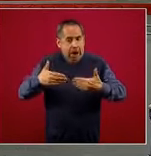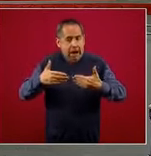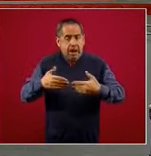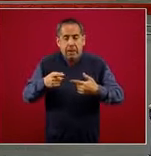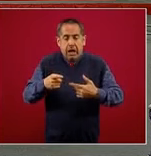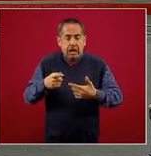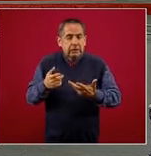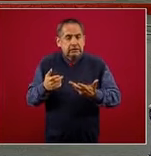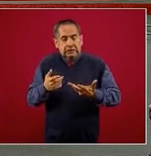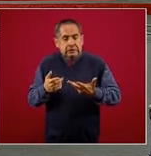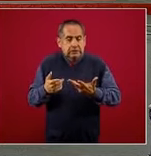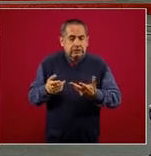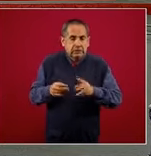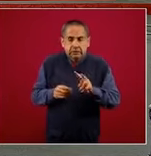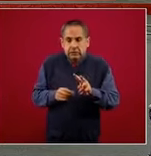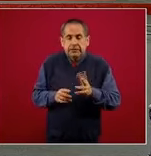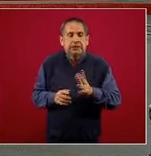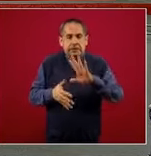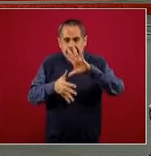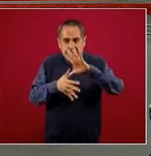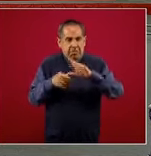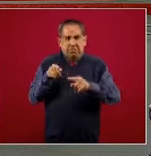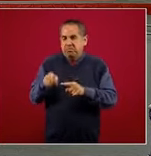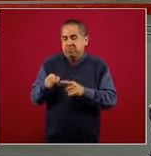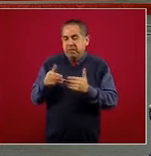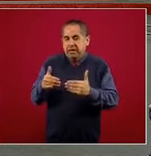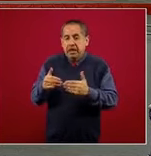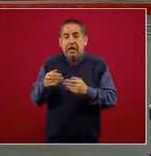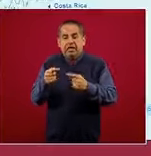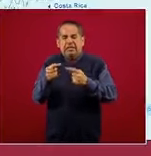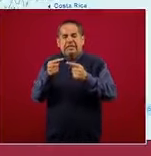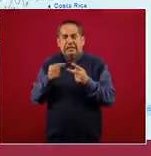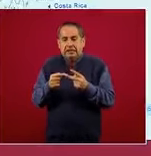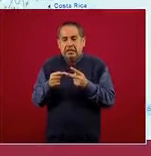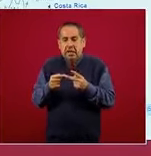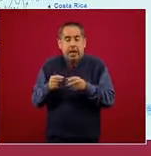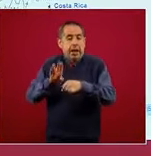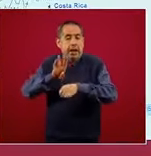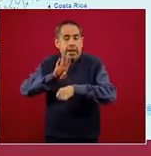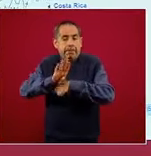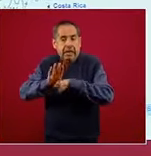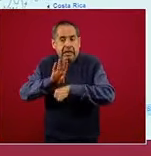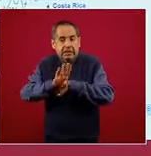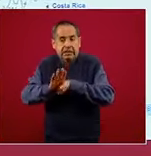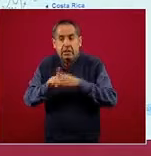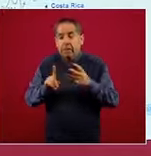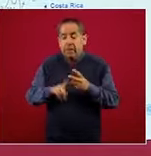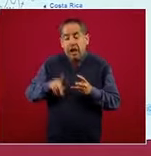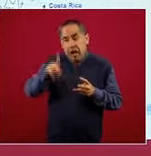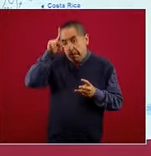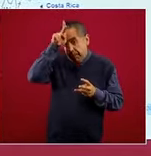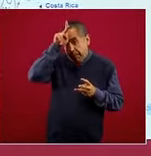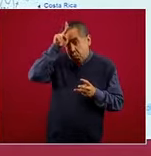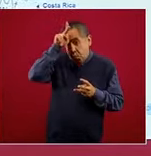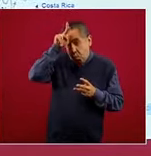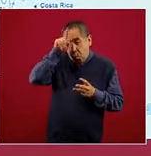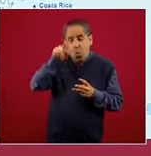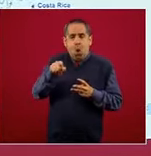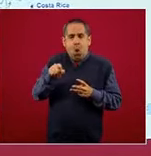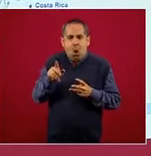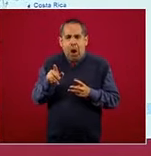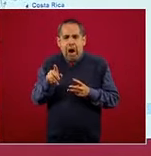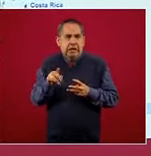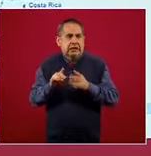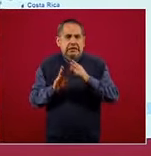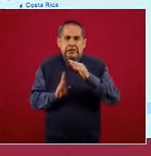Américas. Podemos ver también claramente que lo sigue Brasil. Perú, si bien es cierto, tuvo